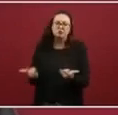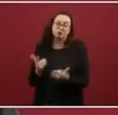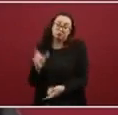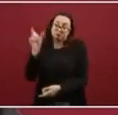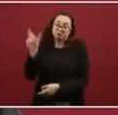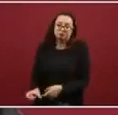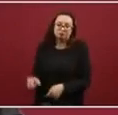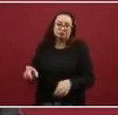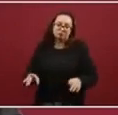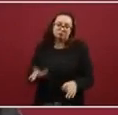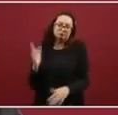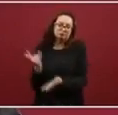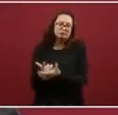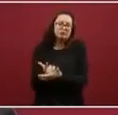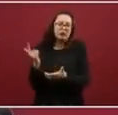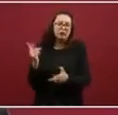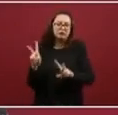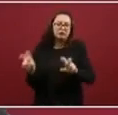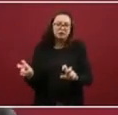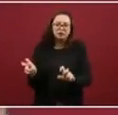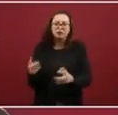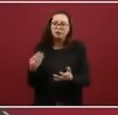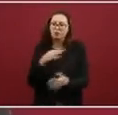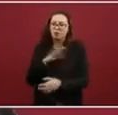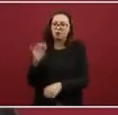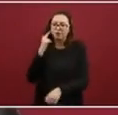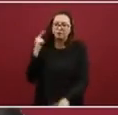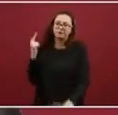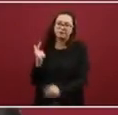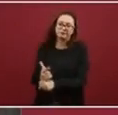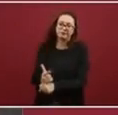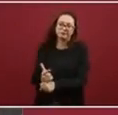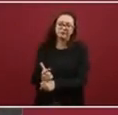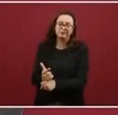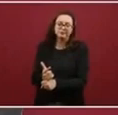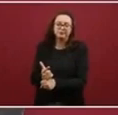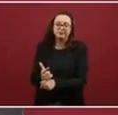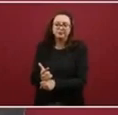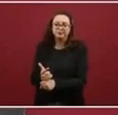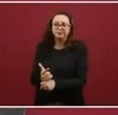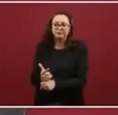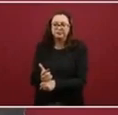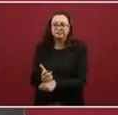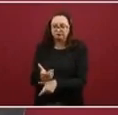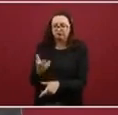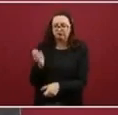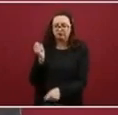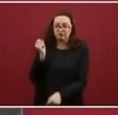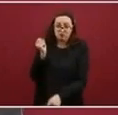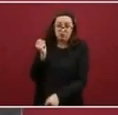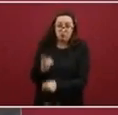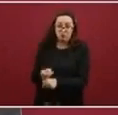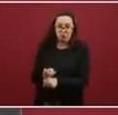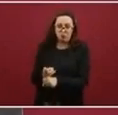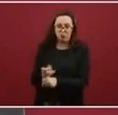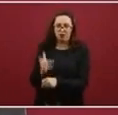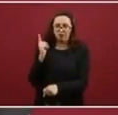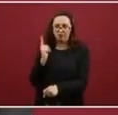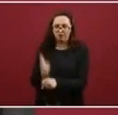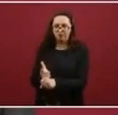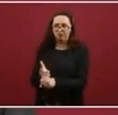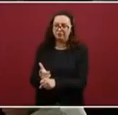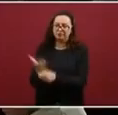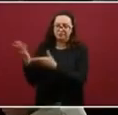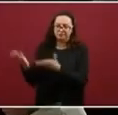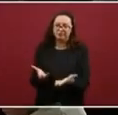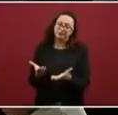roja en materia migratoria, pues lo podamos en su momento tener bien ubicado, y si llega a cruzar, pues no permitírselo.